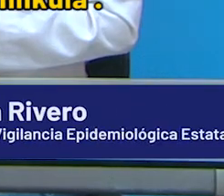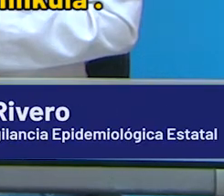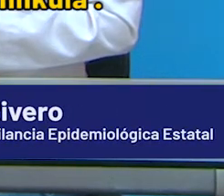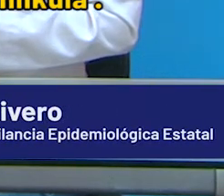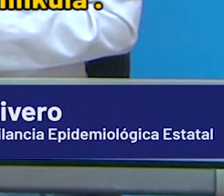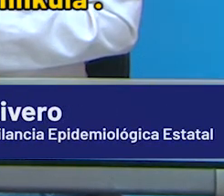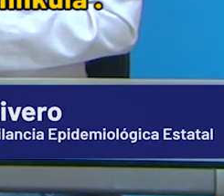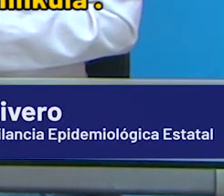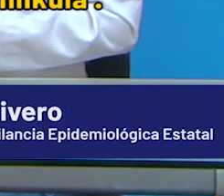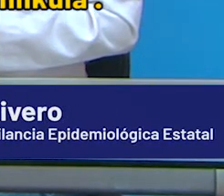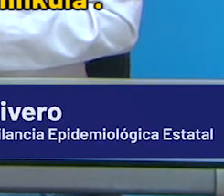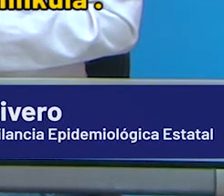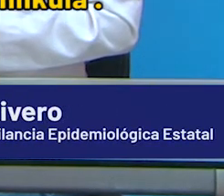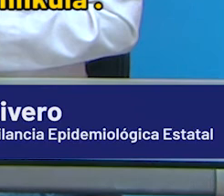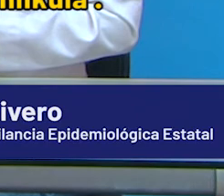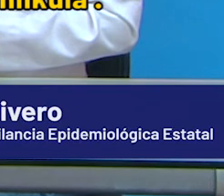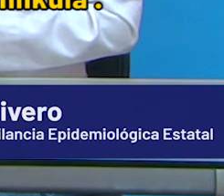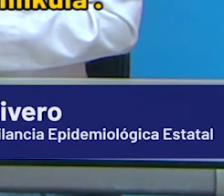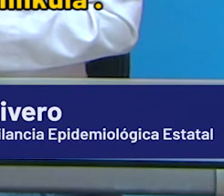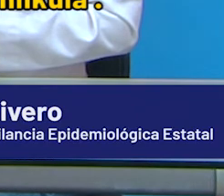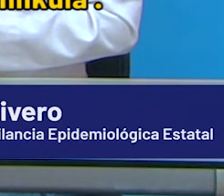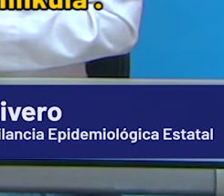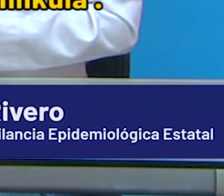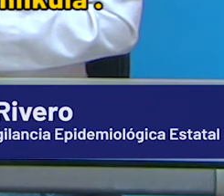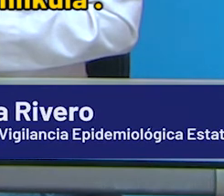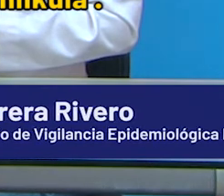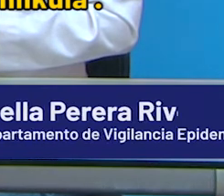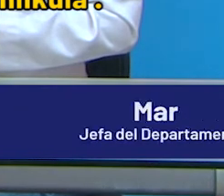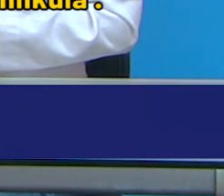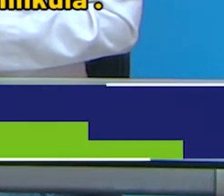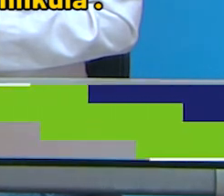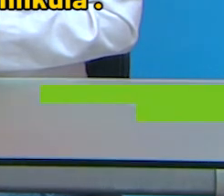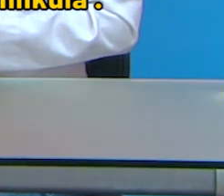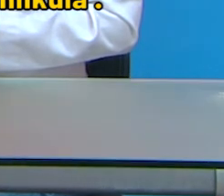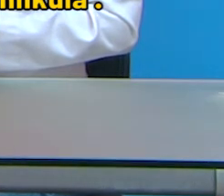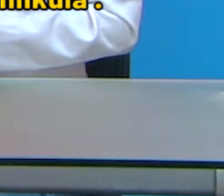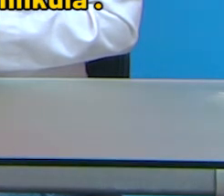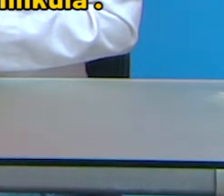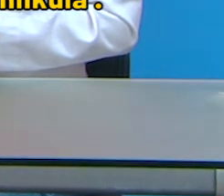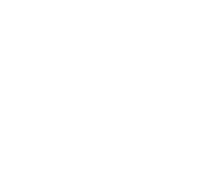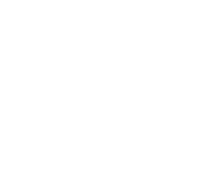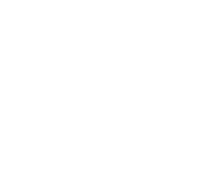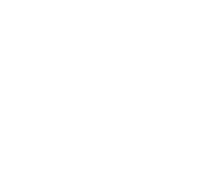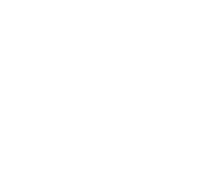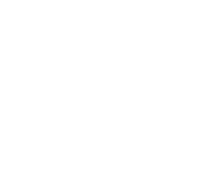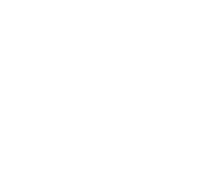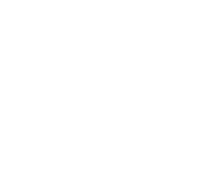Estaremos actualizando esta información todos los días por este mismo medio. Muchas gracias.